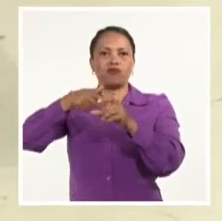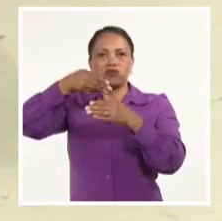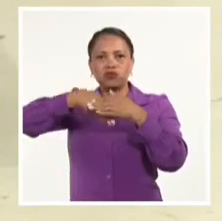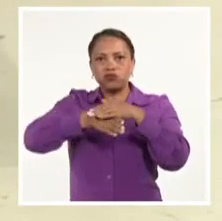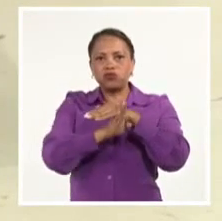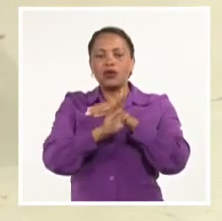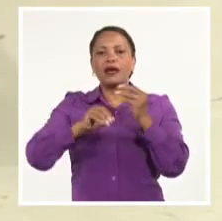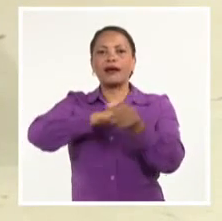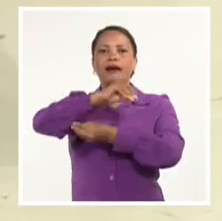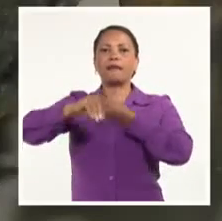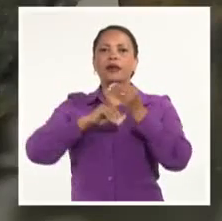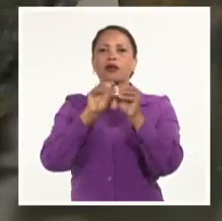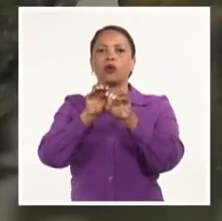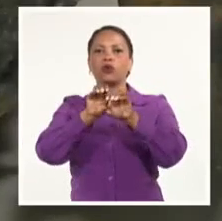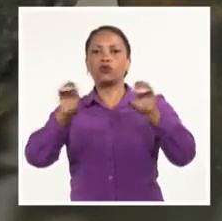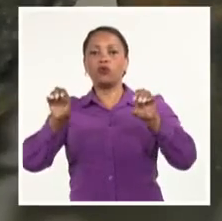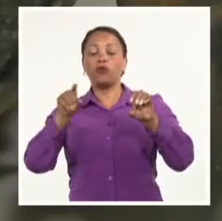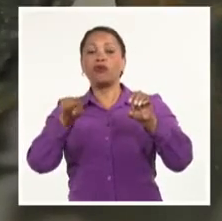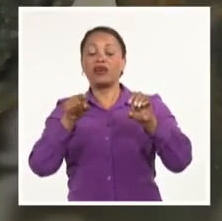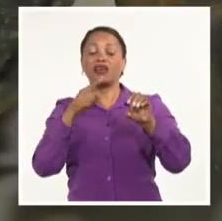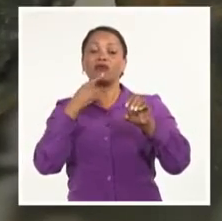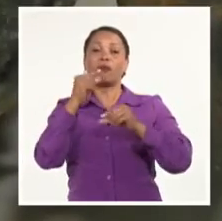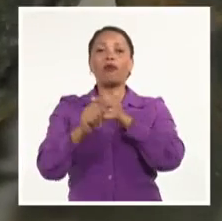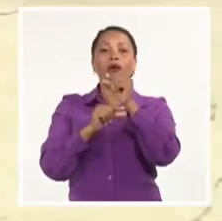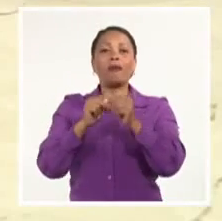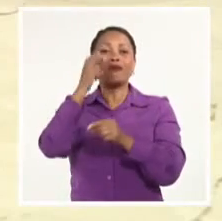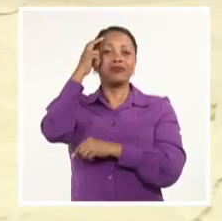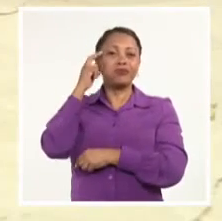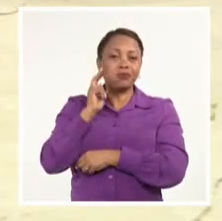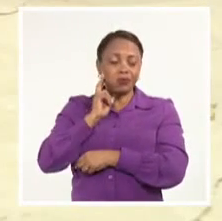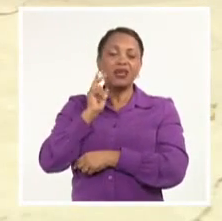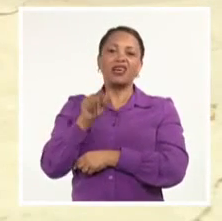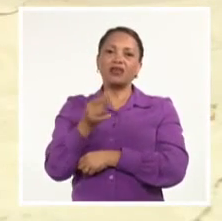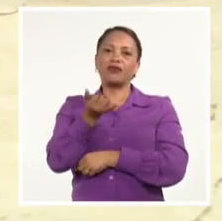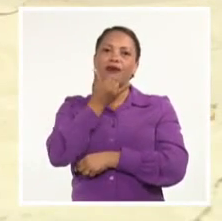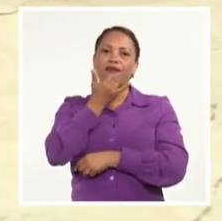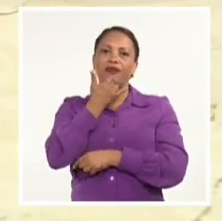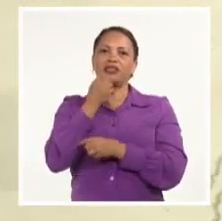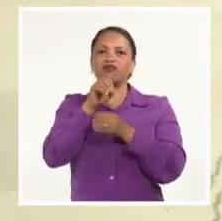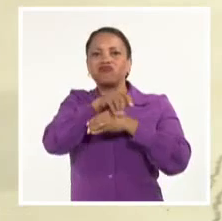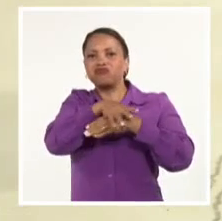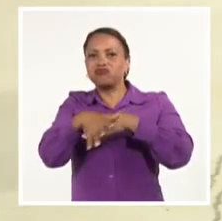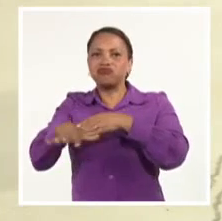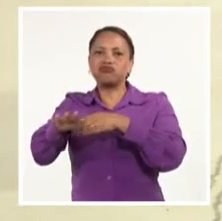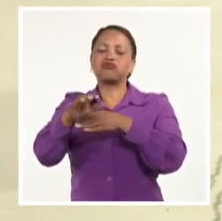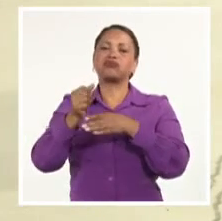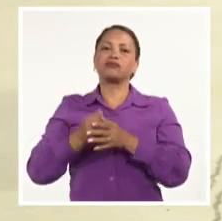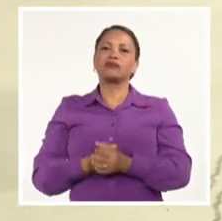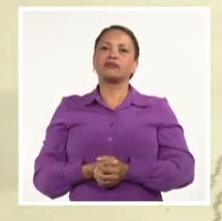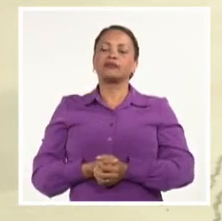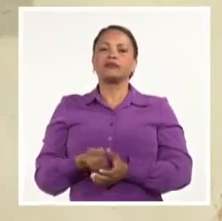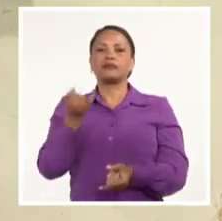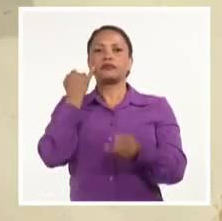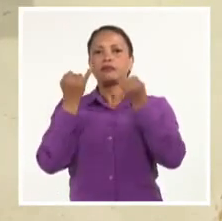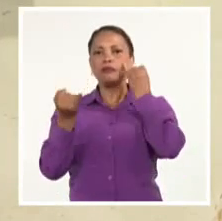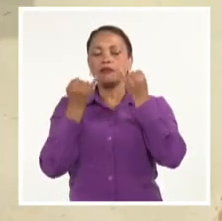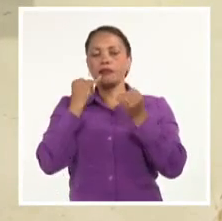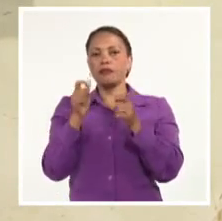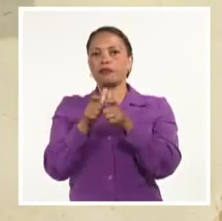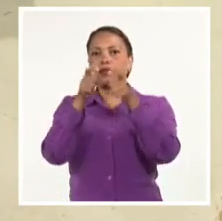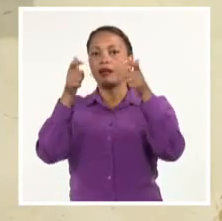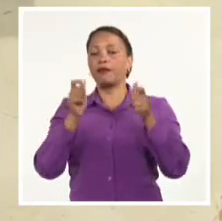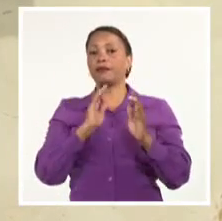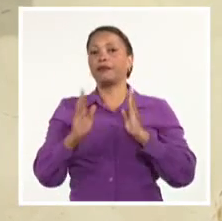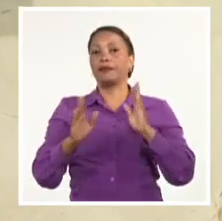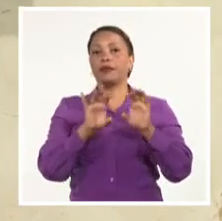que poco a poco han perdido su espesor y provocan reiteradas salidas por salideros. Se ha identificado que hay una gran parte de